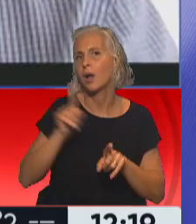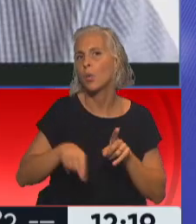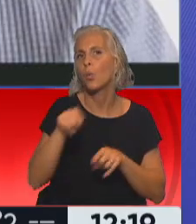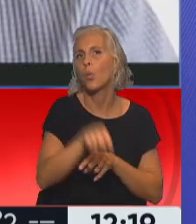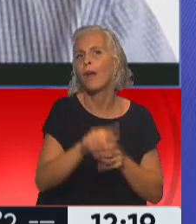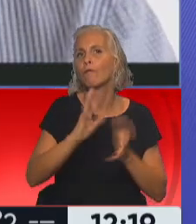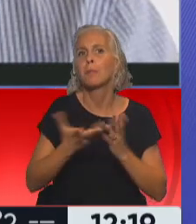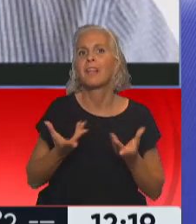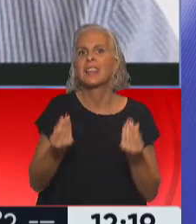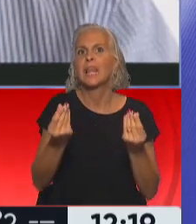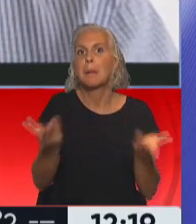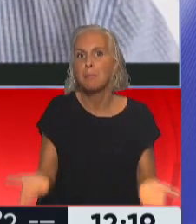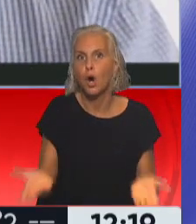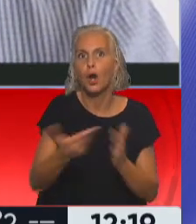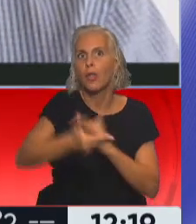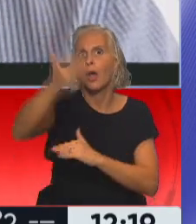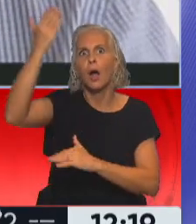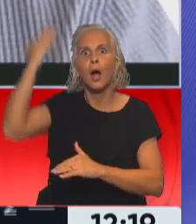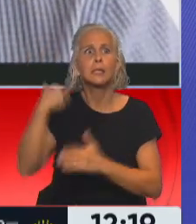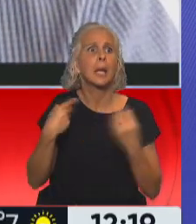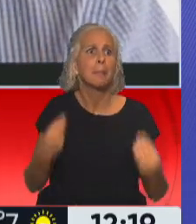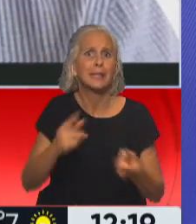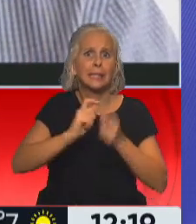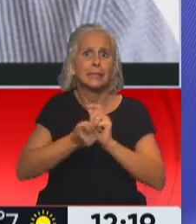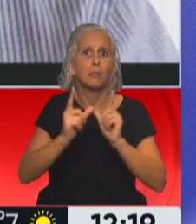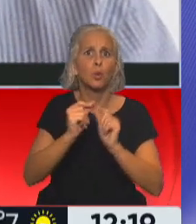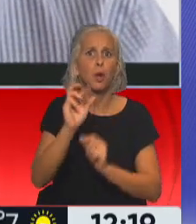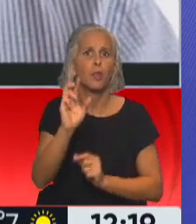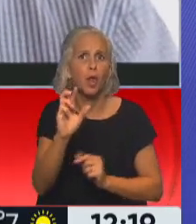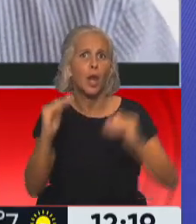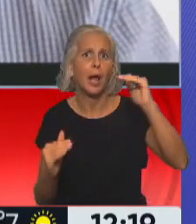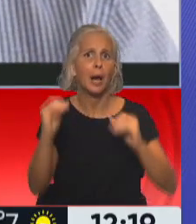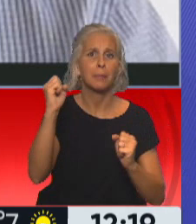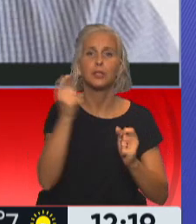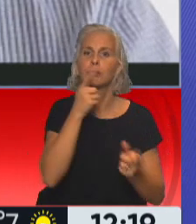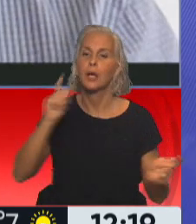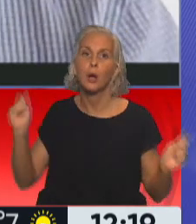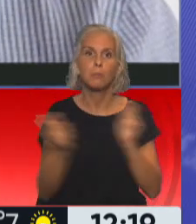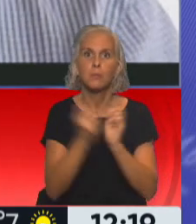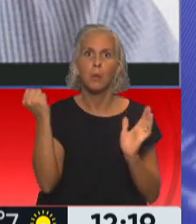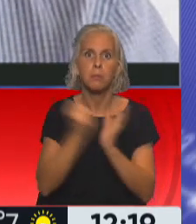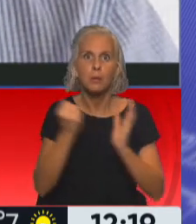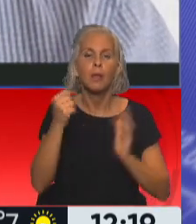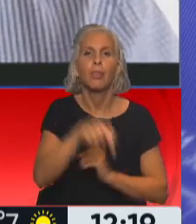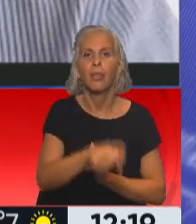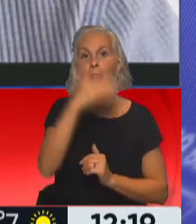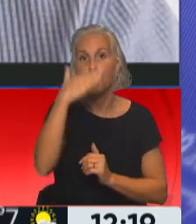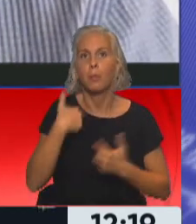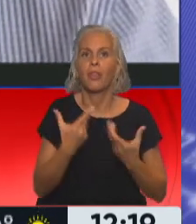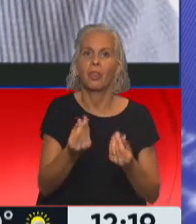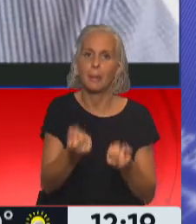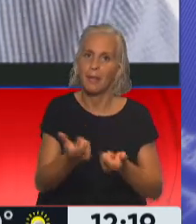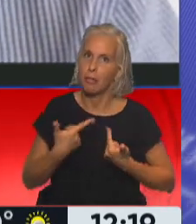una especie de temor ancestral a lo que pueda pasar con el tipo de cambio. Entonces, movimientos muy drásticos que puedan repercutir en el tipo de cambio generan